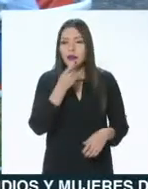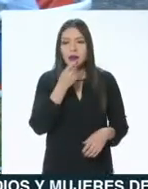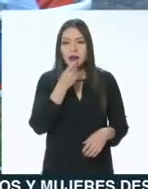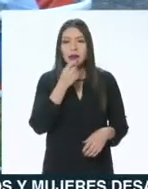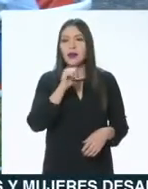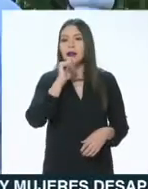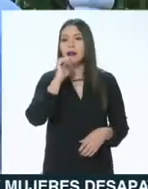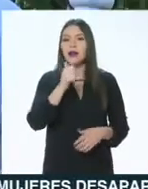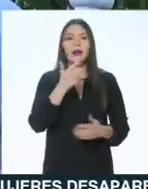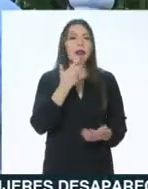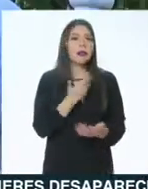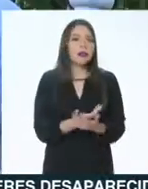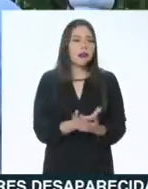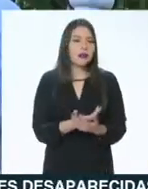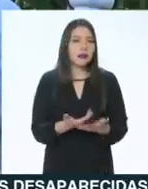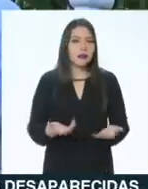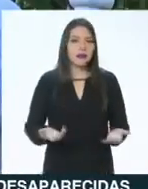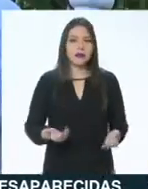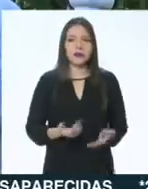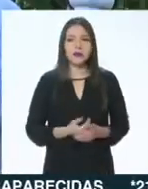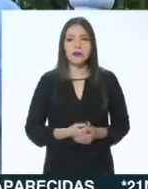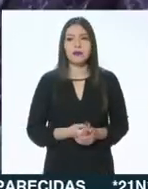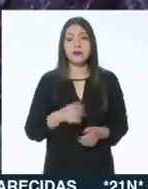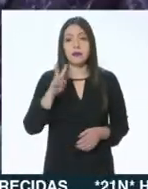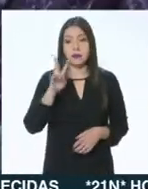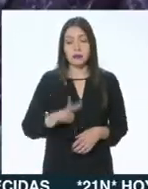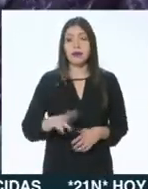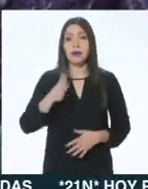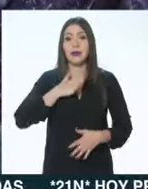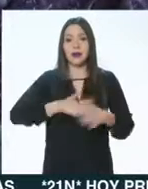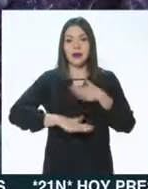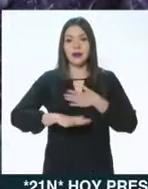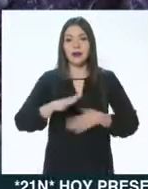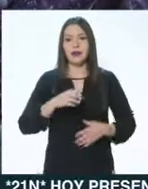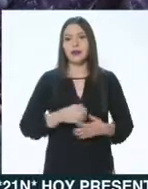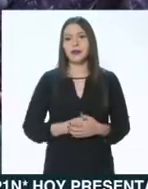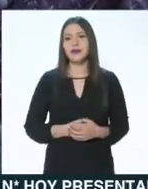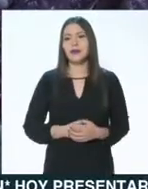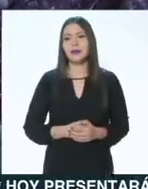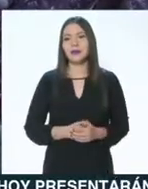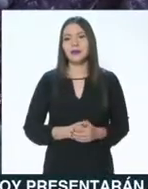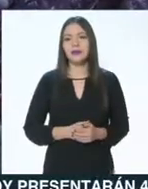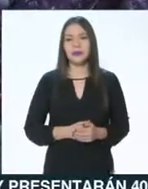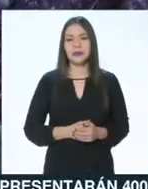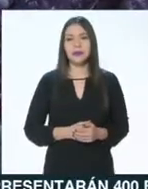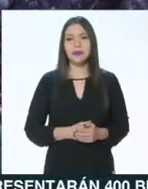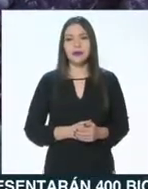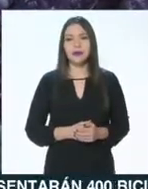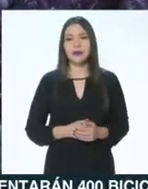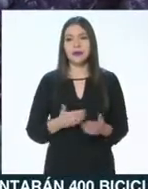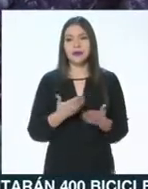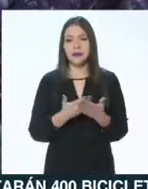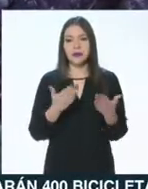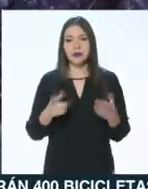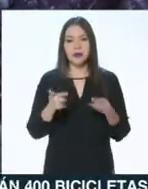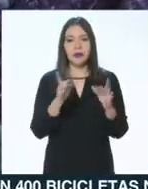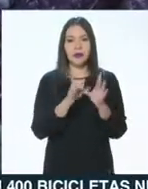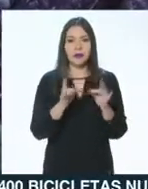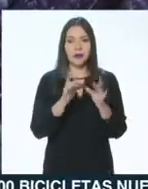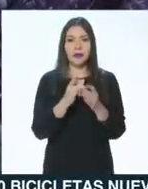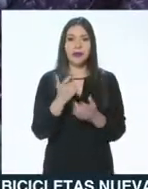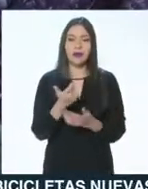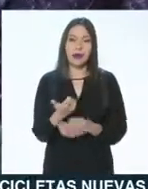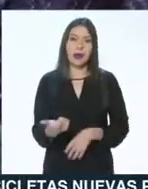sin descansar. O sea, fue desgastante. Y ahora, con esto que mencionas que es una cantidad monetaria